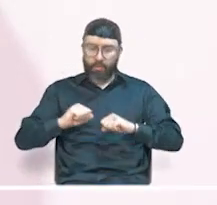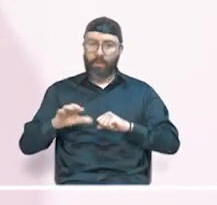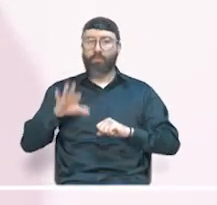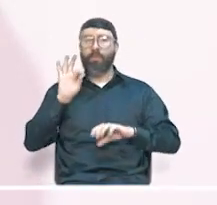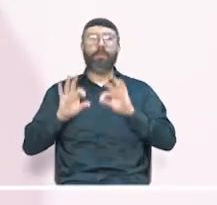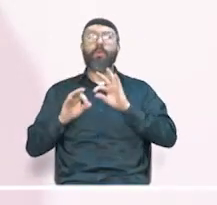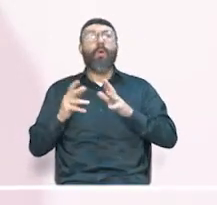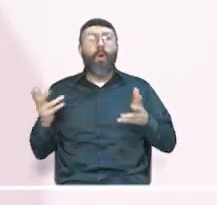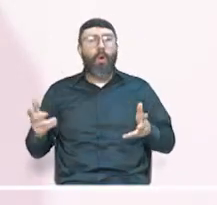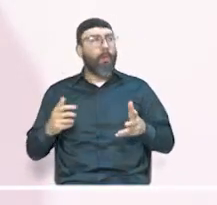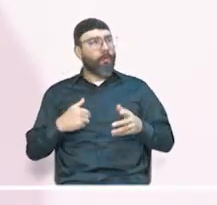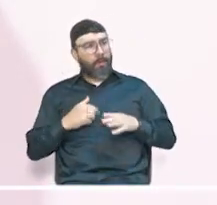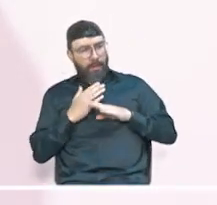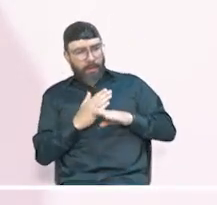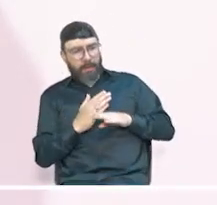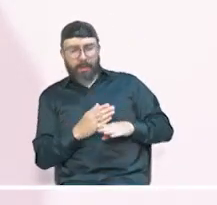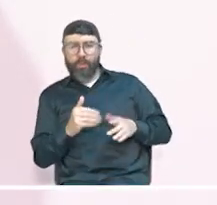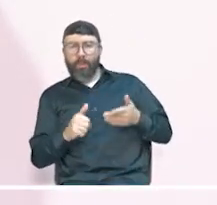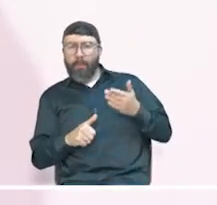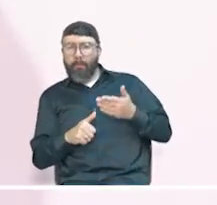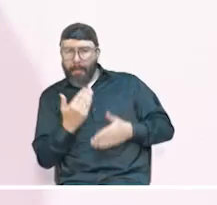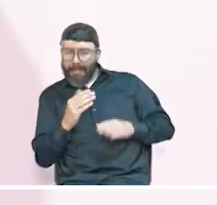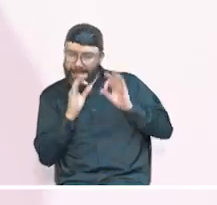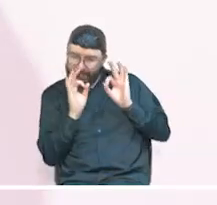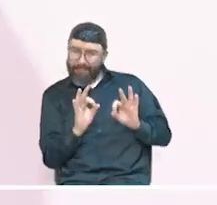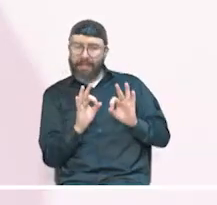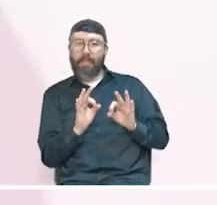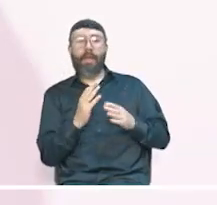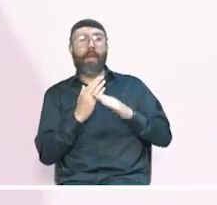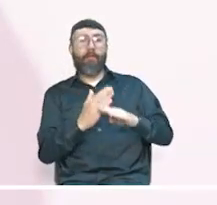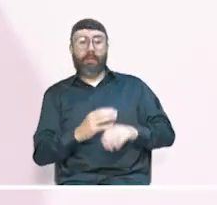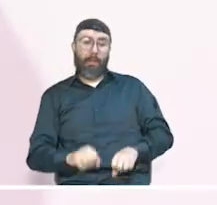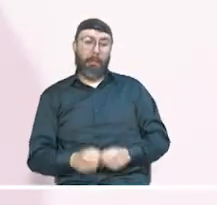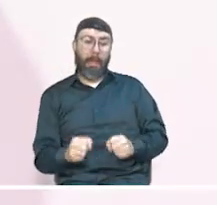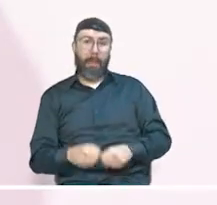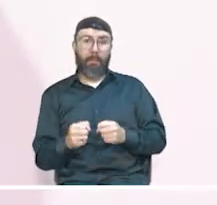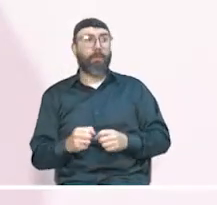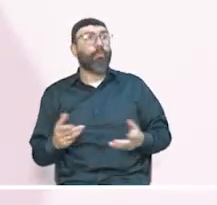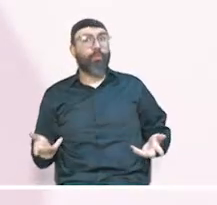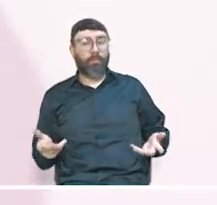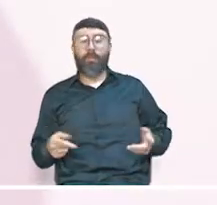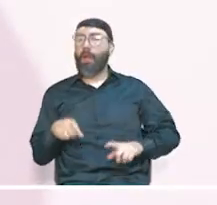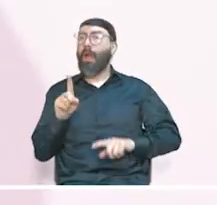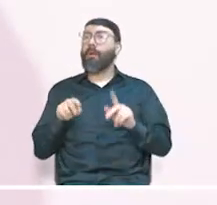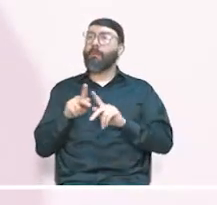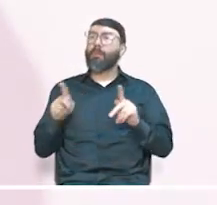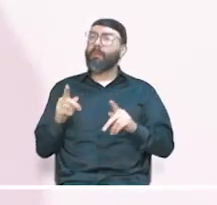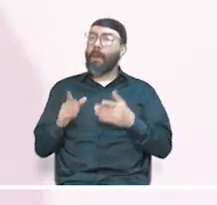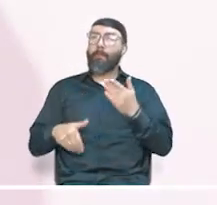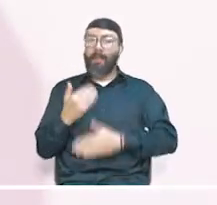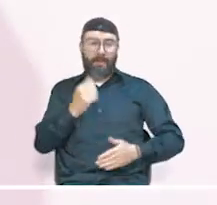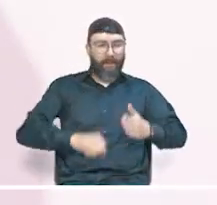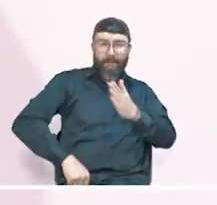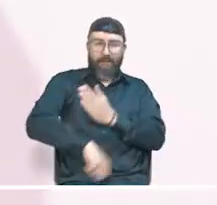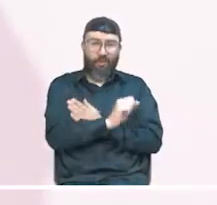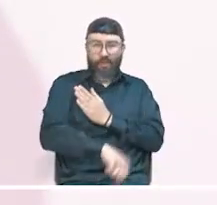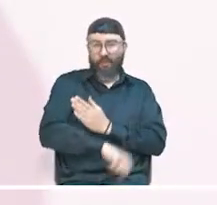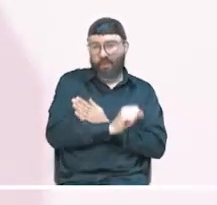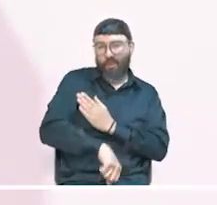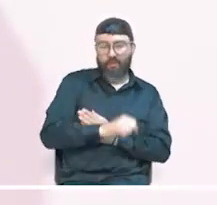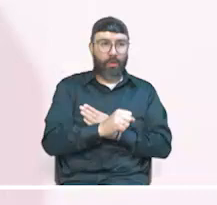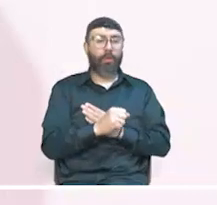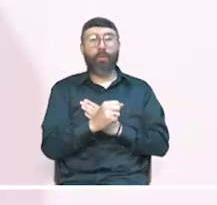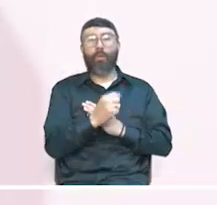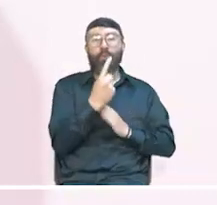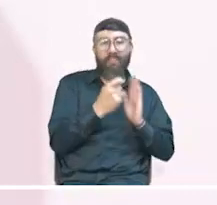¿Cómo prevenir? ¿Cómo iniciar de forma evitando lesiones? Porque muchas veces la persona empieza a jugar fútbol y empieza a jugar